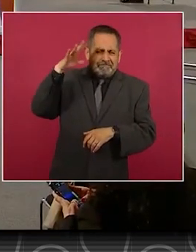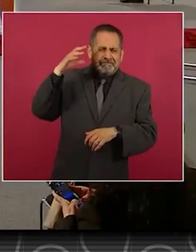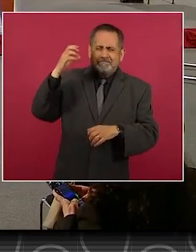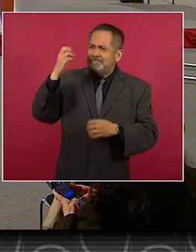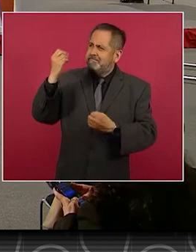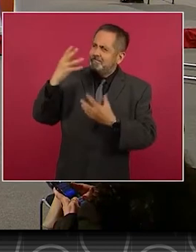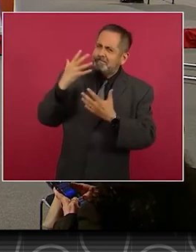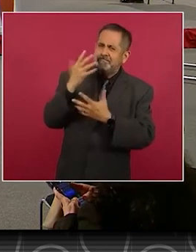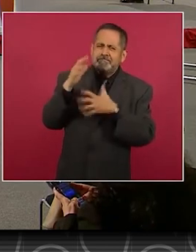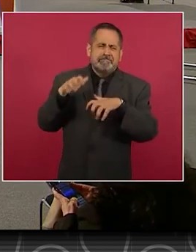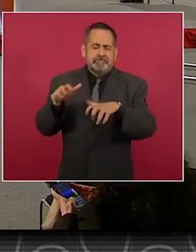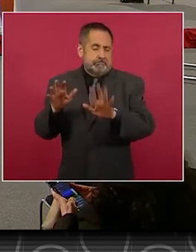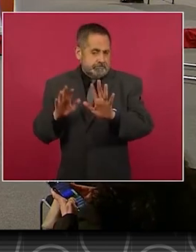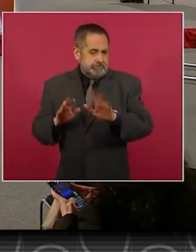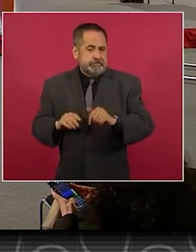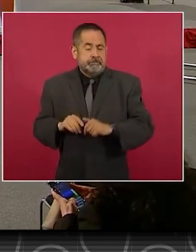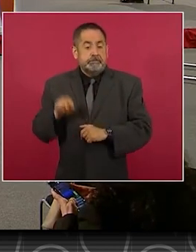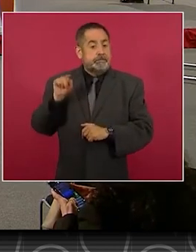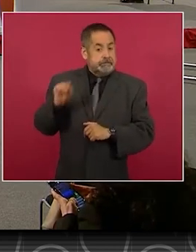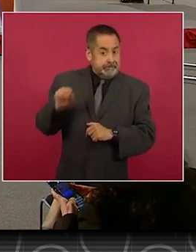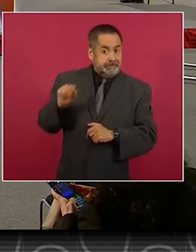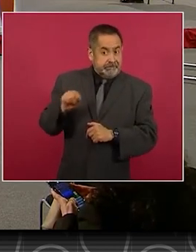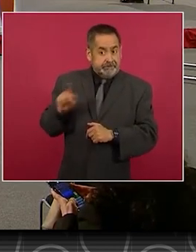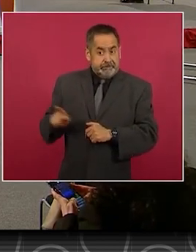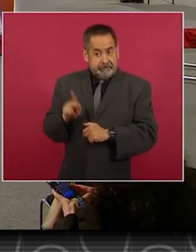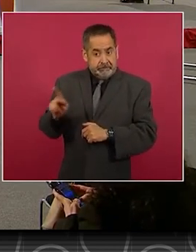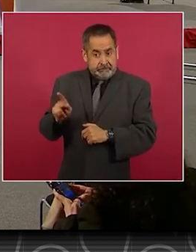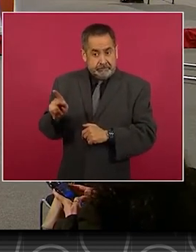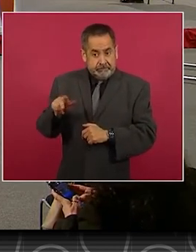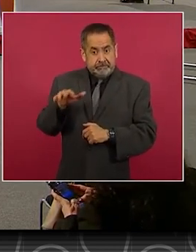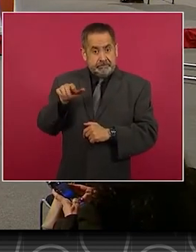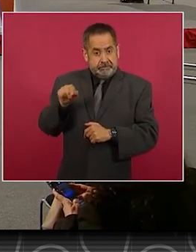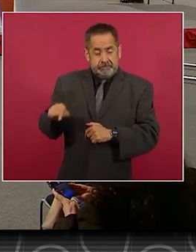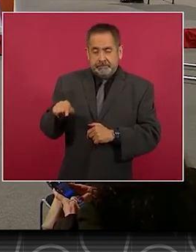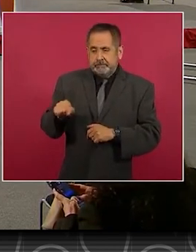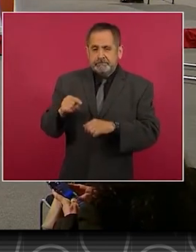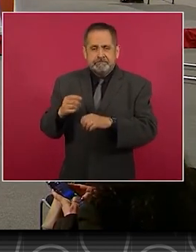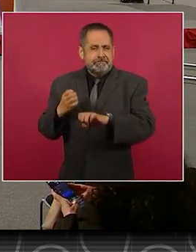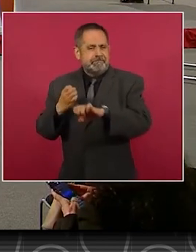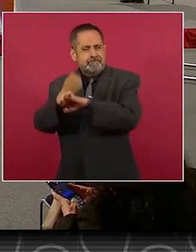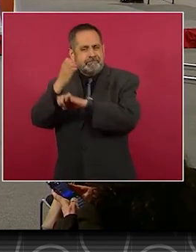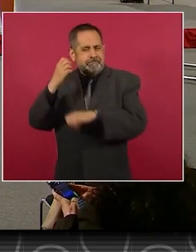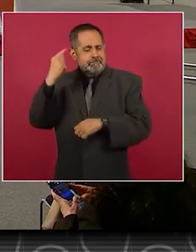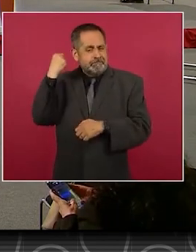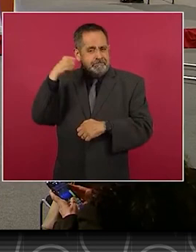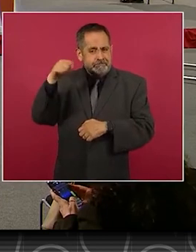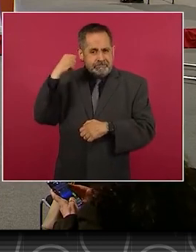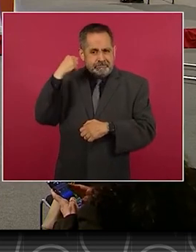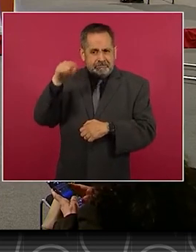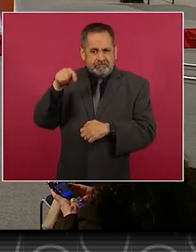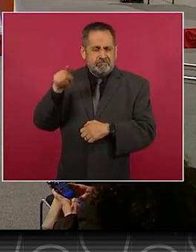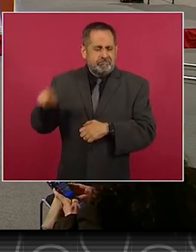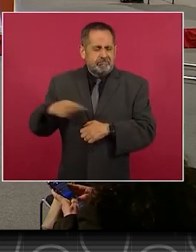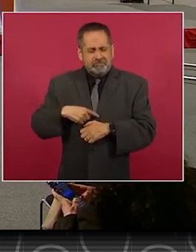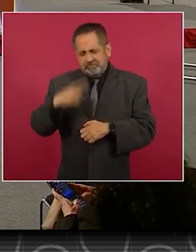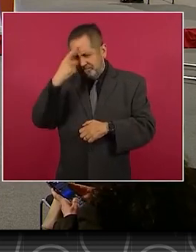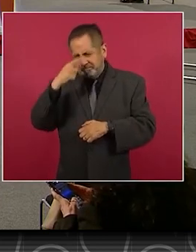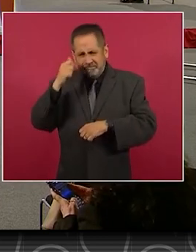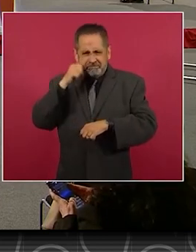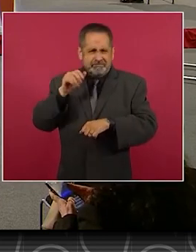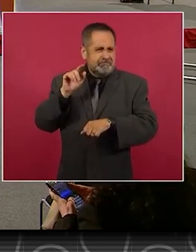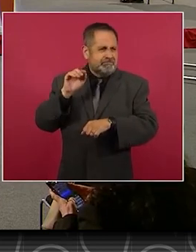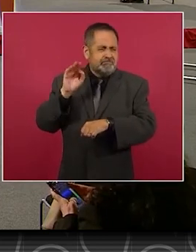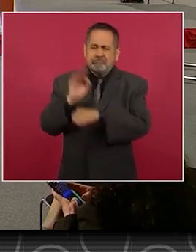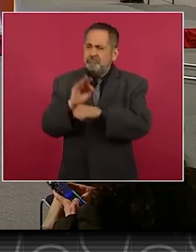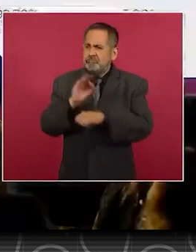y por su historia es el estado de los estados más liberales